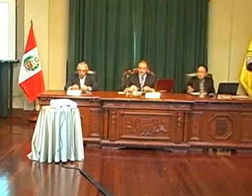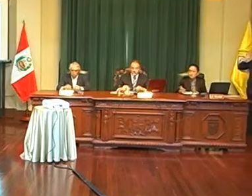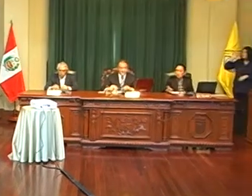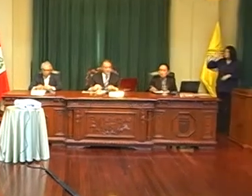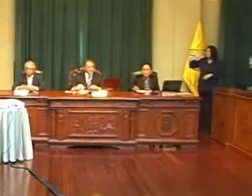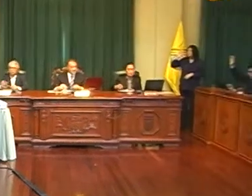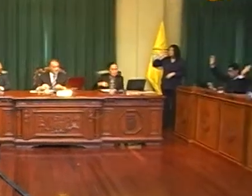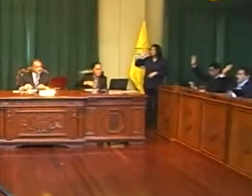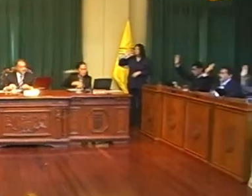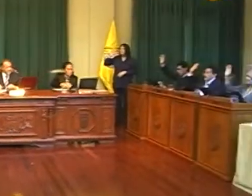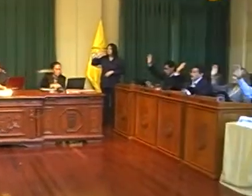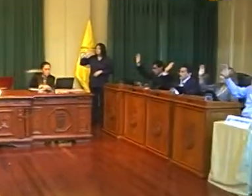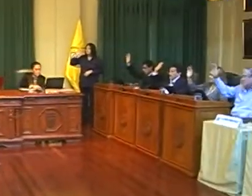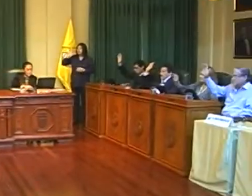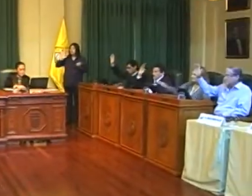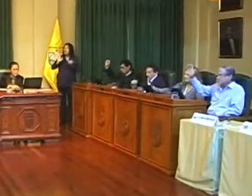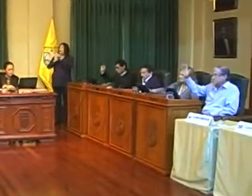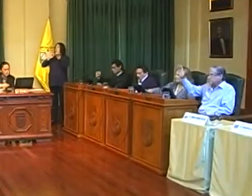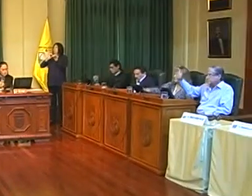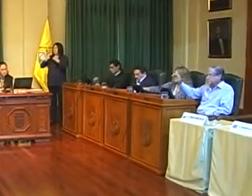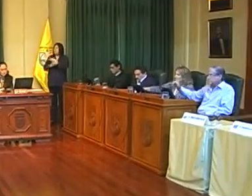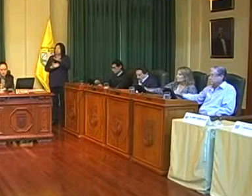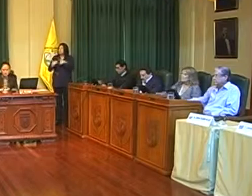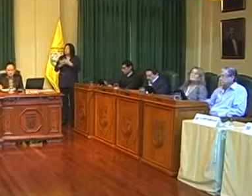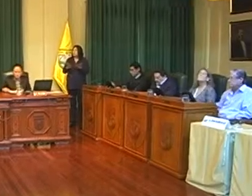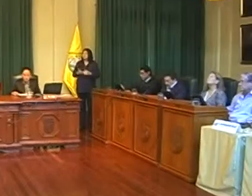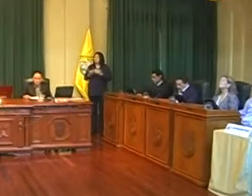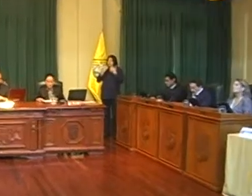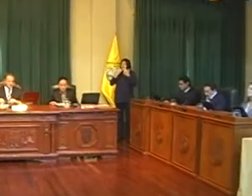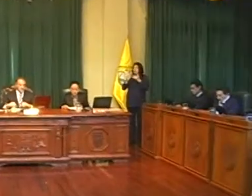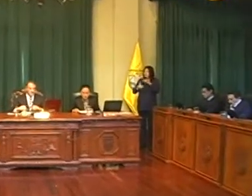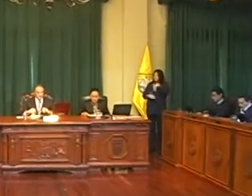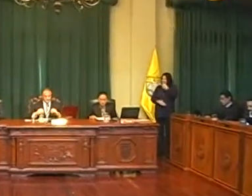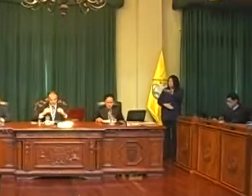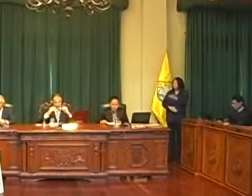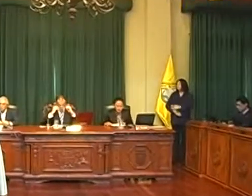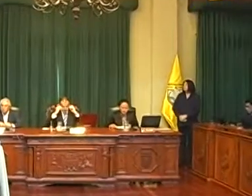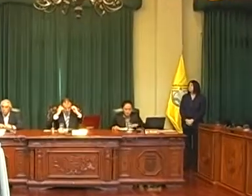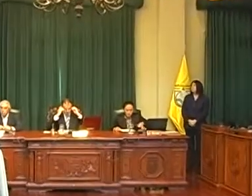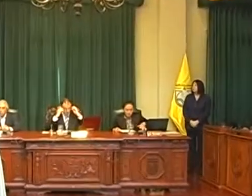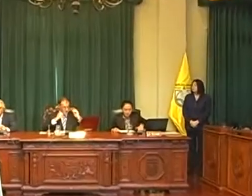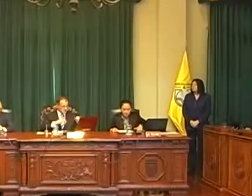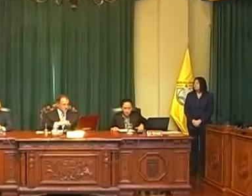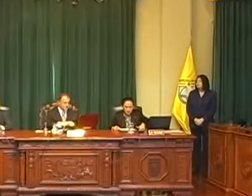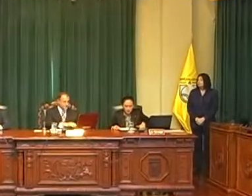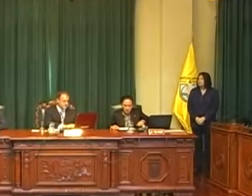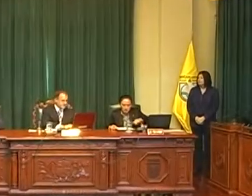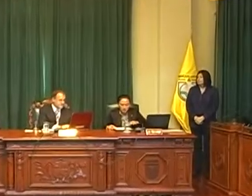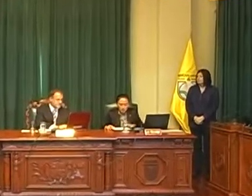señal de conformidad. Se ha aprobado por unanimidad. Muchísimas gracias. Siguiente punto, por favor.